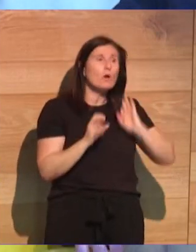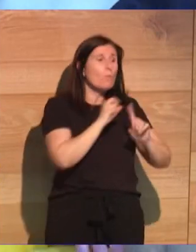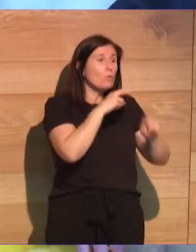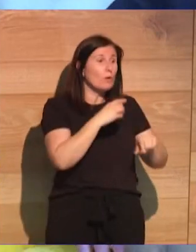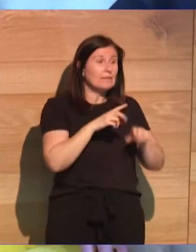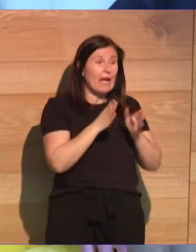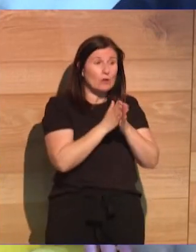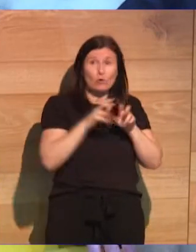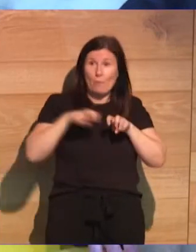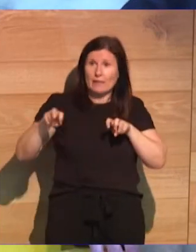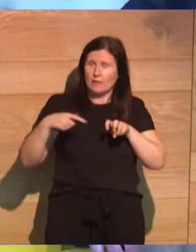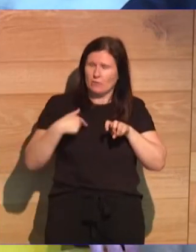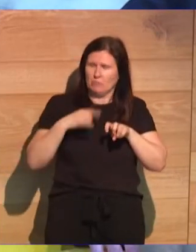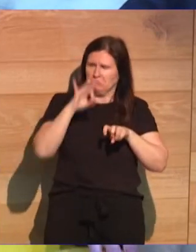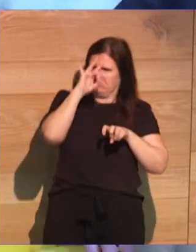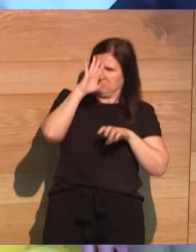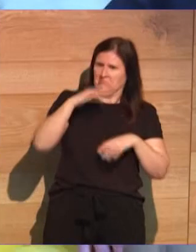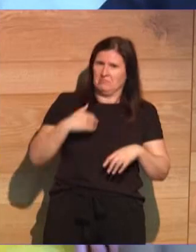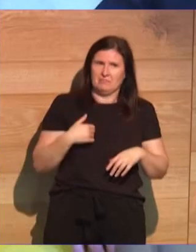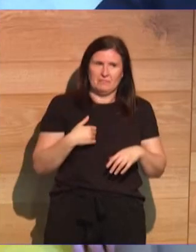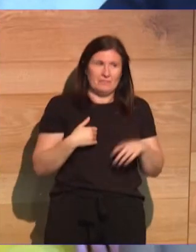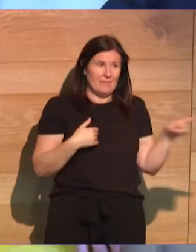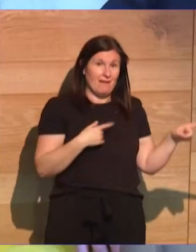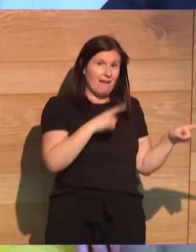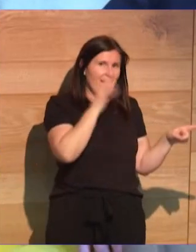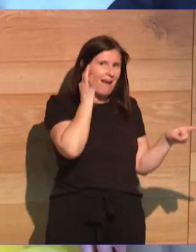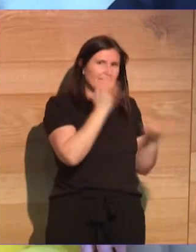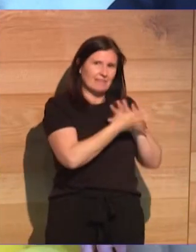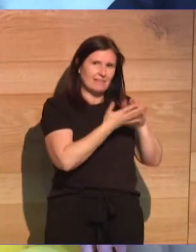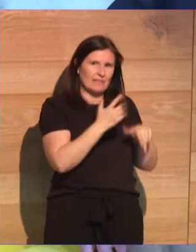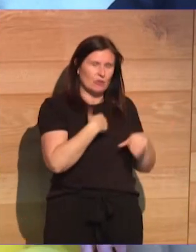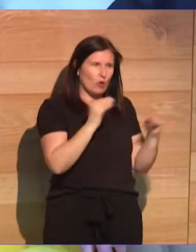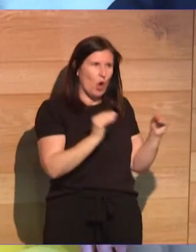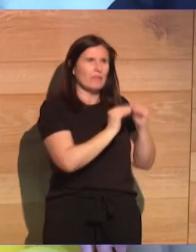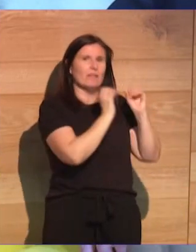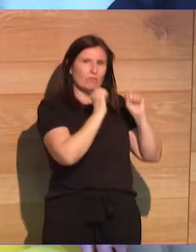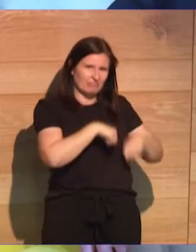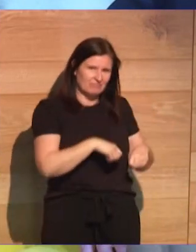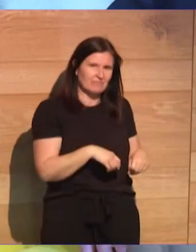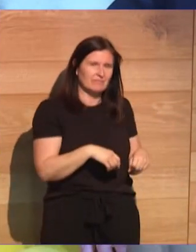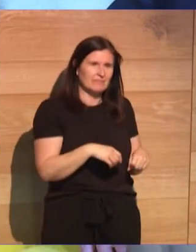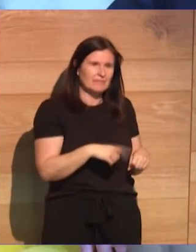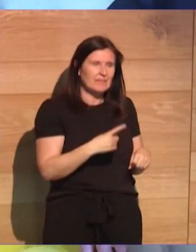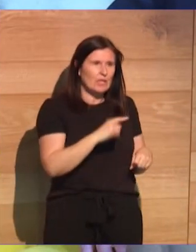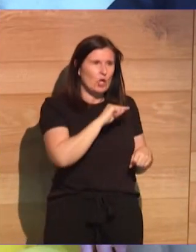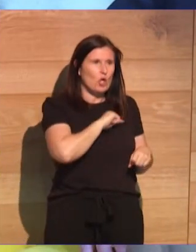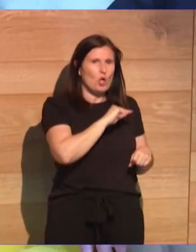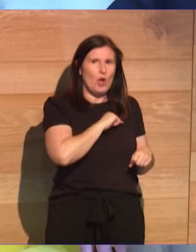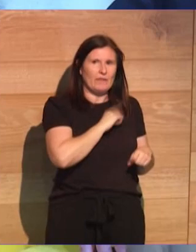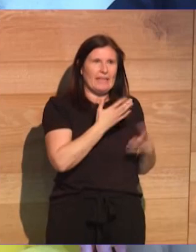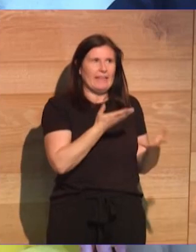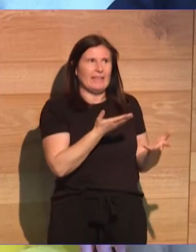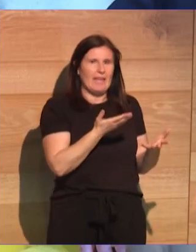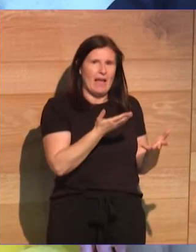aquí coincido con lo que decía ella antes, porque claro, hay una falta de conciencia de la bondad que puede traer